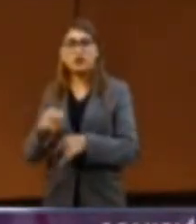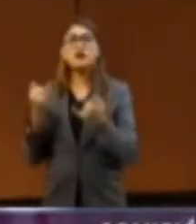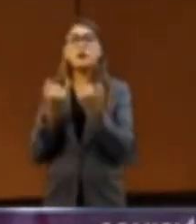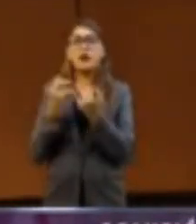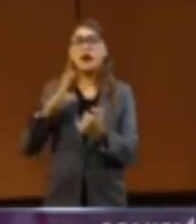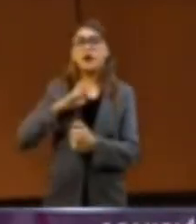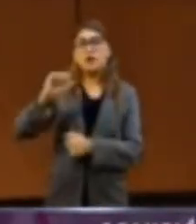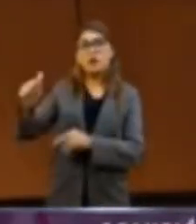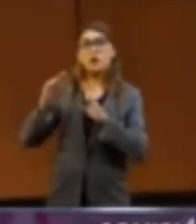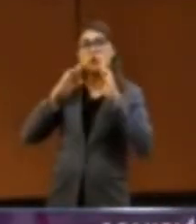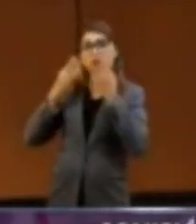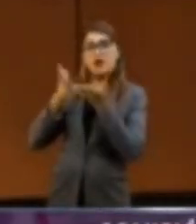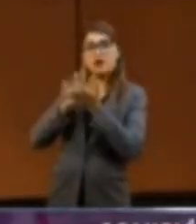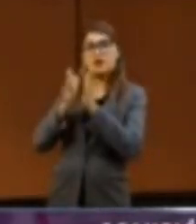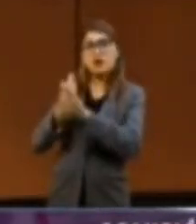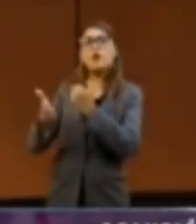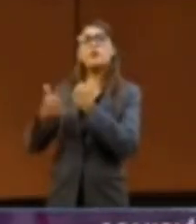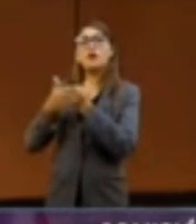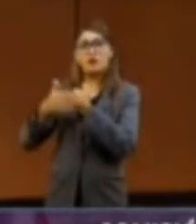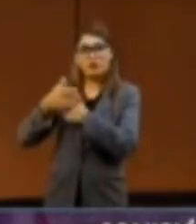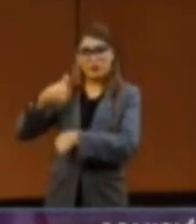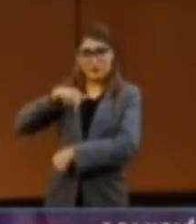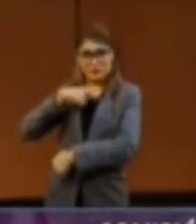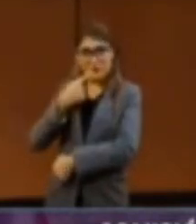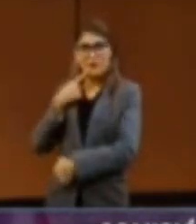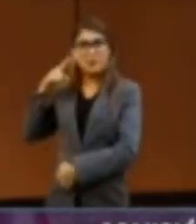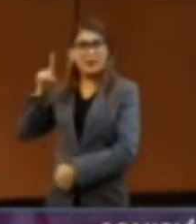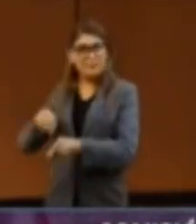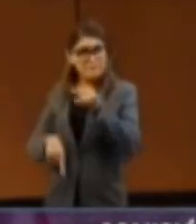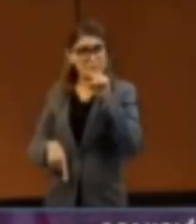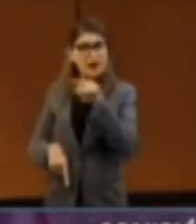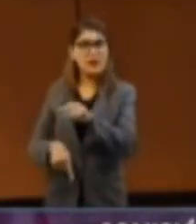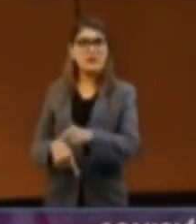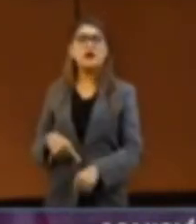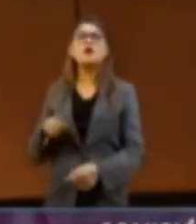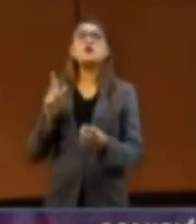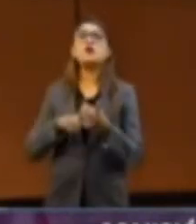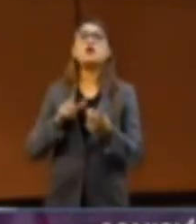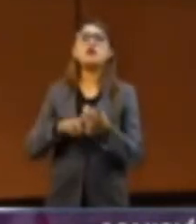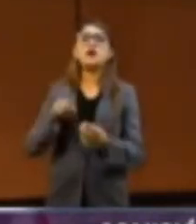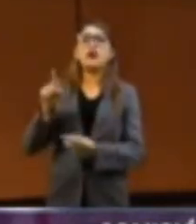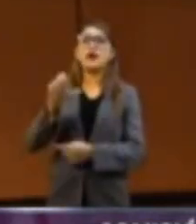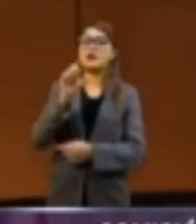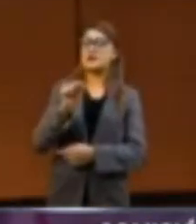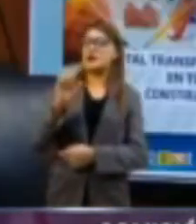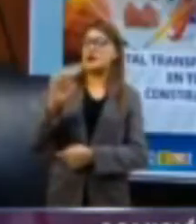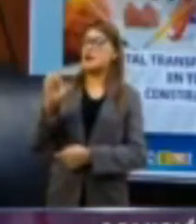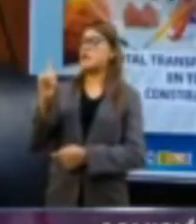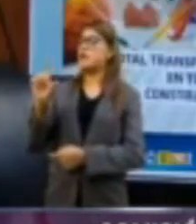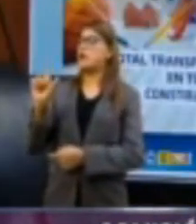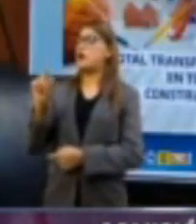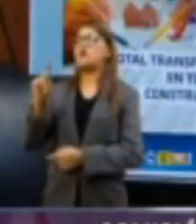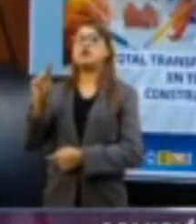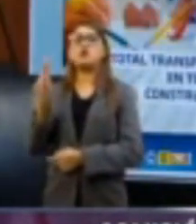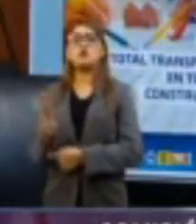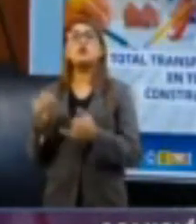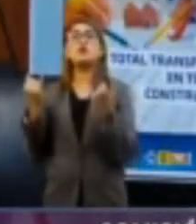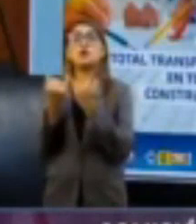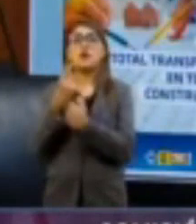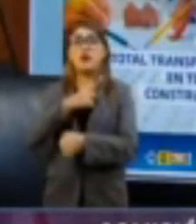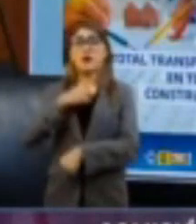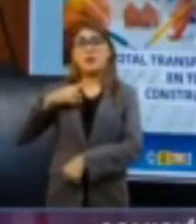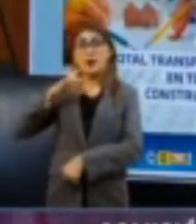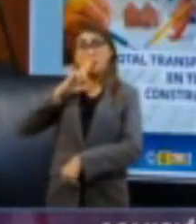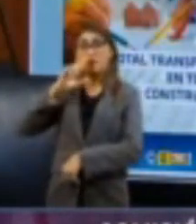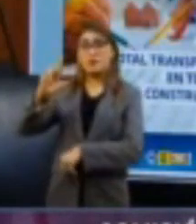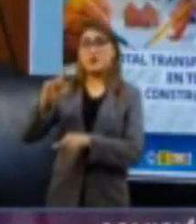y, por cierto, vamos a presentar las denuncias correspondientes en Sedatu, y ahí tiene que responder el secretario